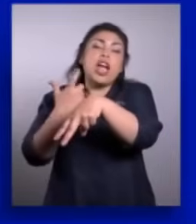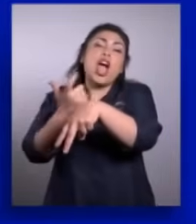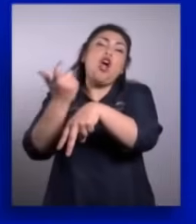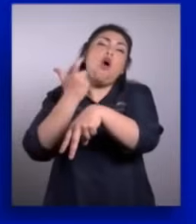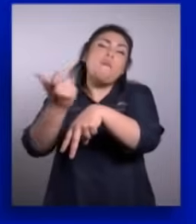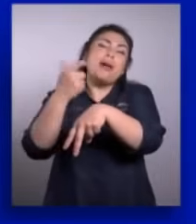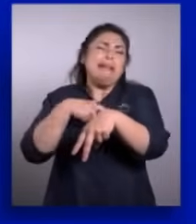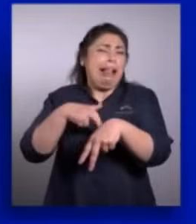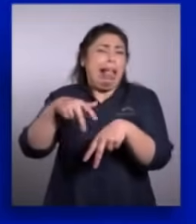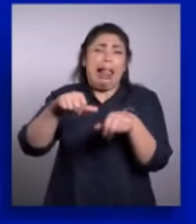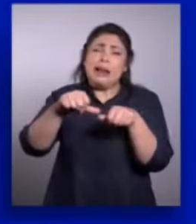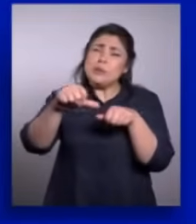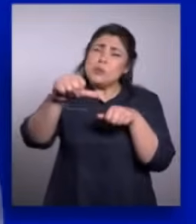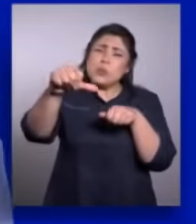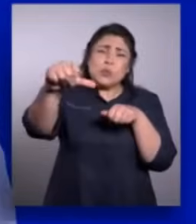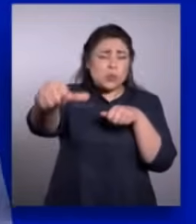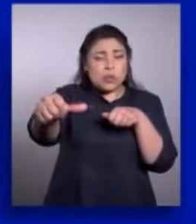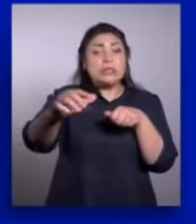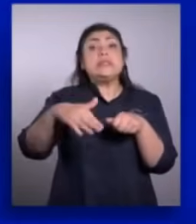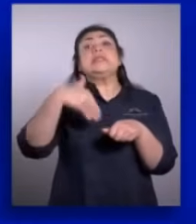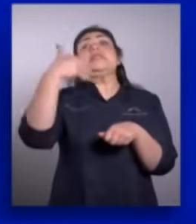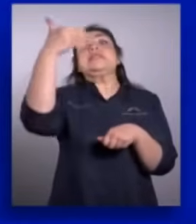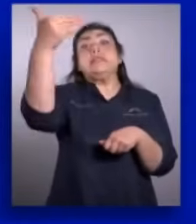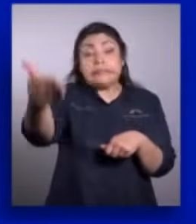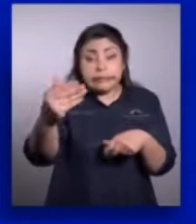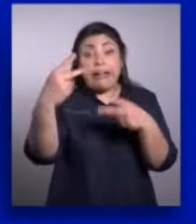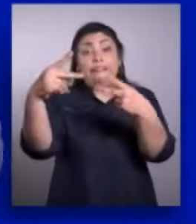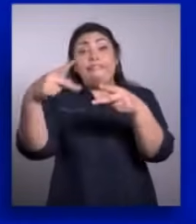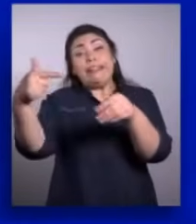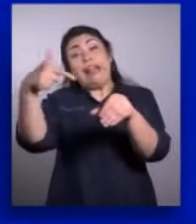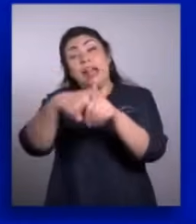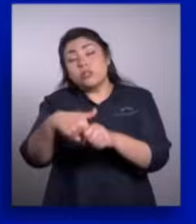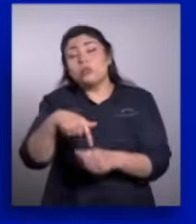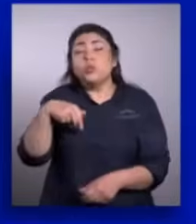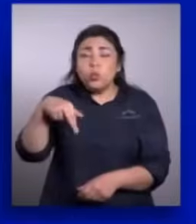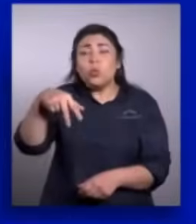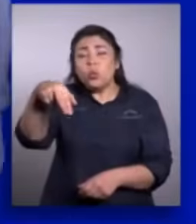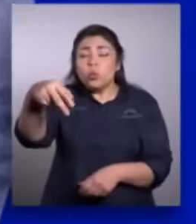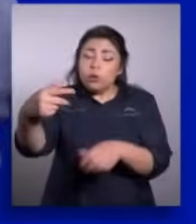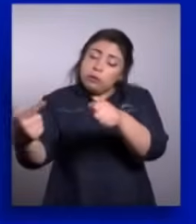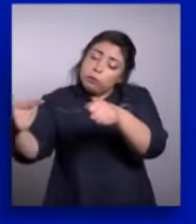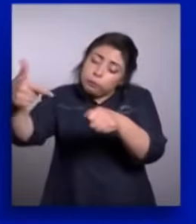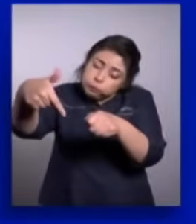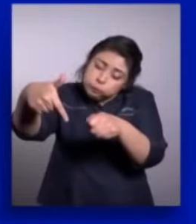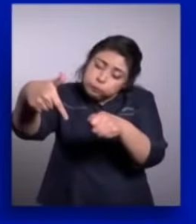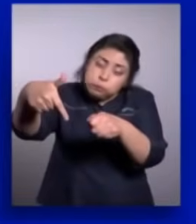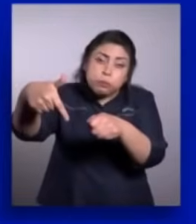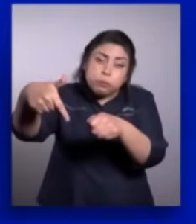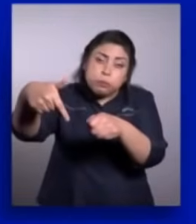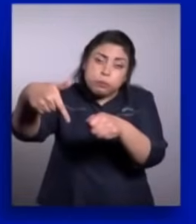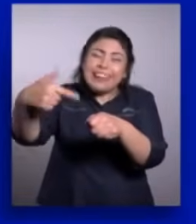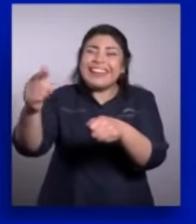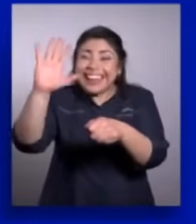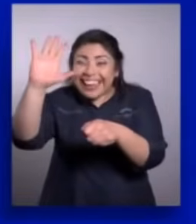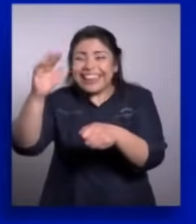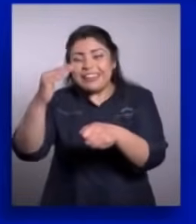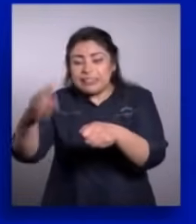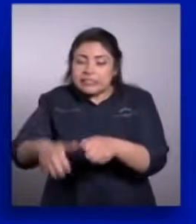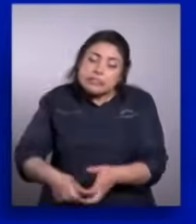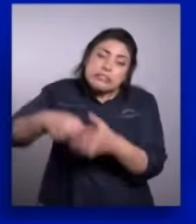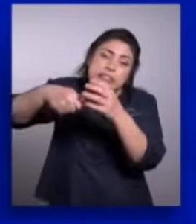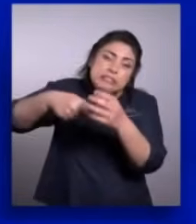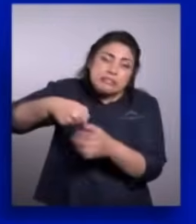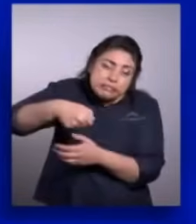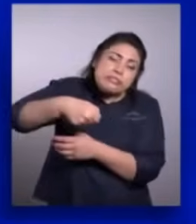entonces tuve que caminar hasta el siguiente estación de gasolina, de combustible, ponerlo, llevarlo, agarrar la manguera con esa clásica y